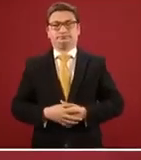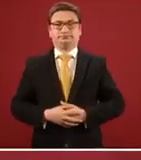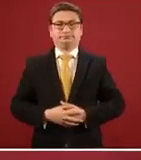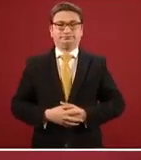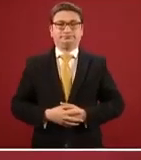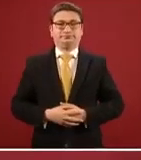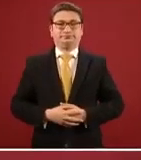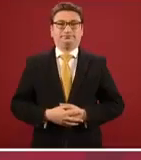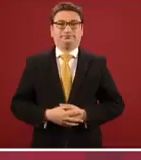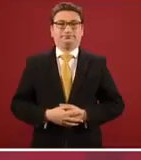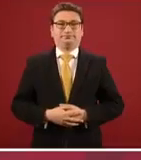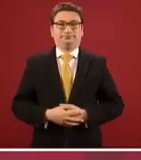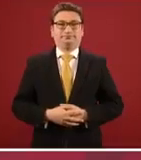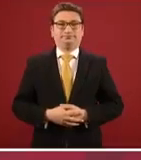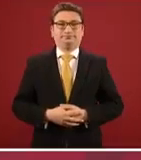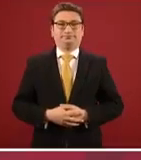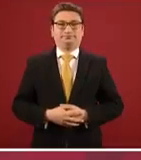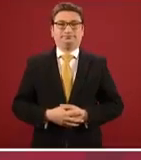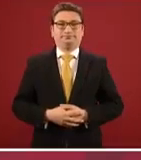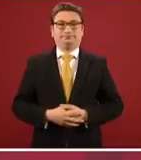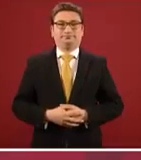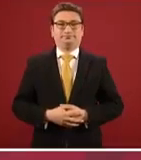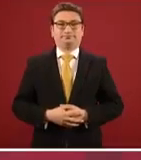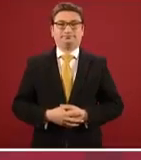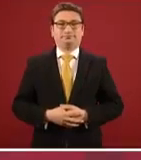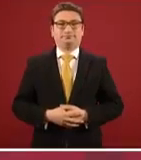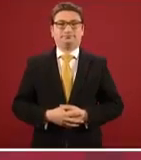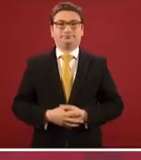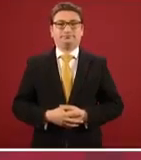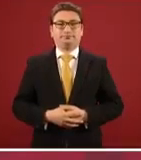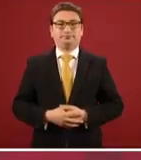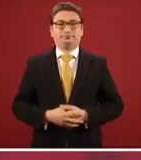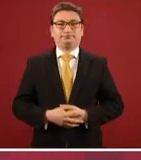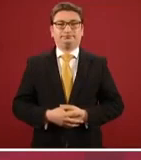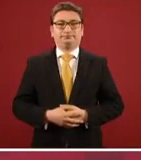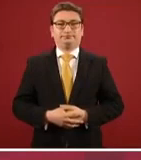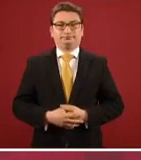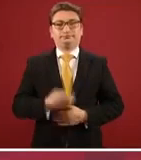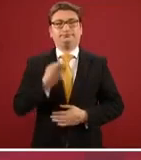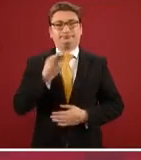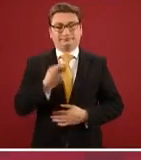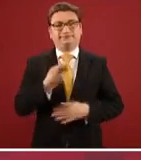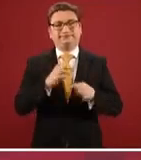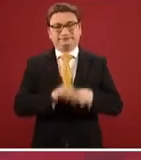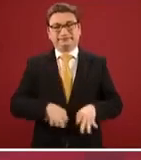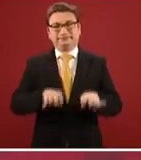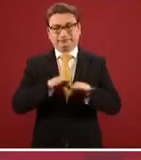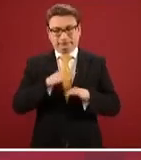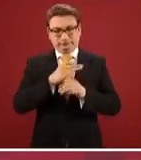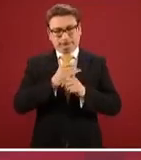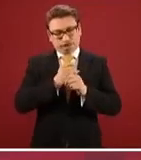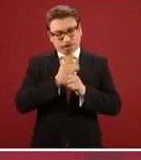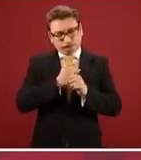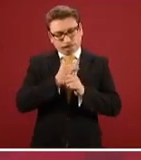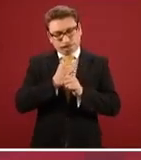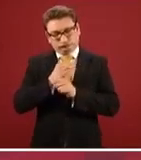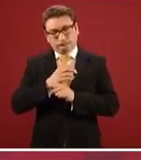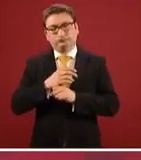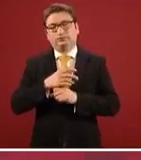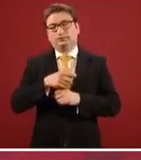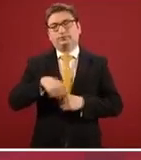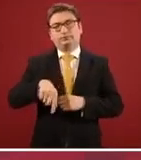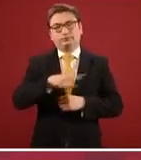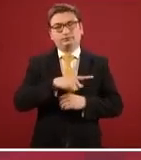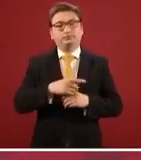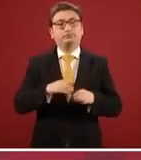Por eso es importante darle seguimiento a